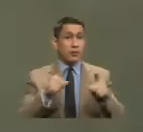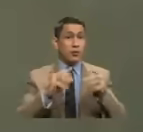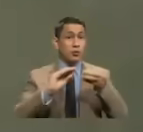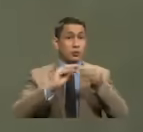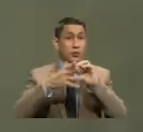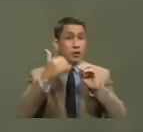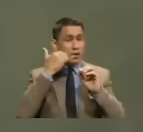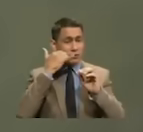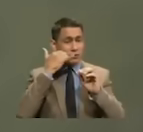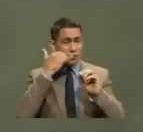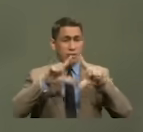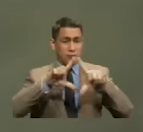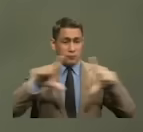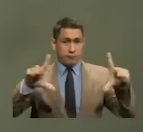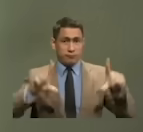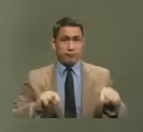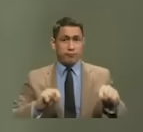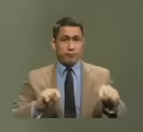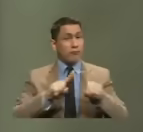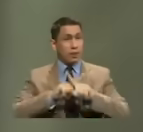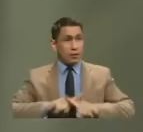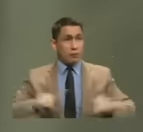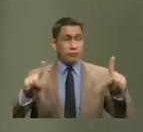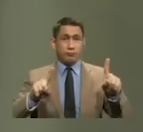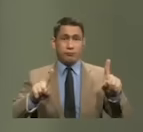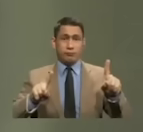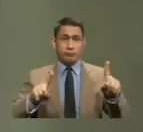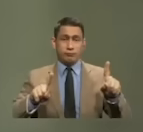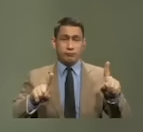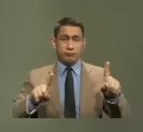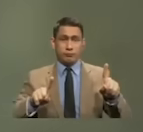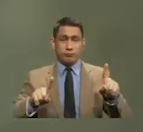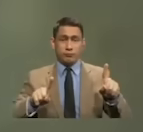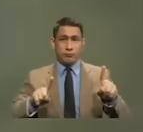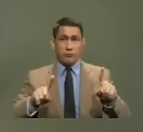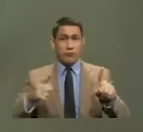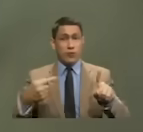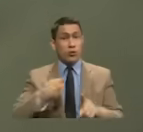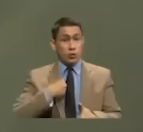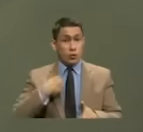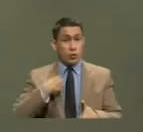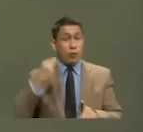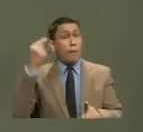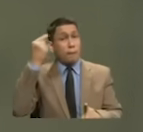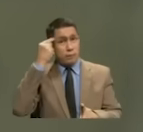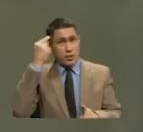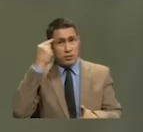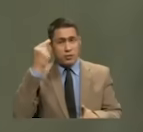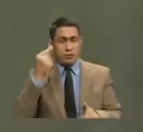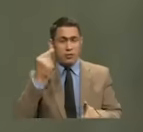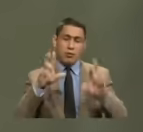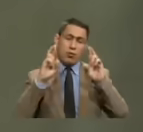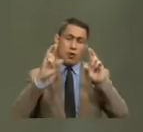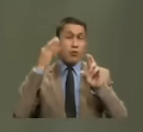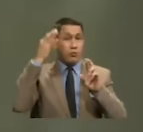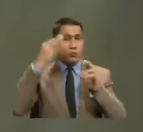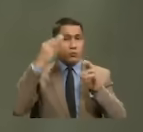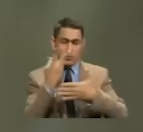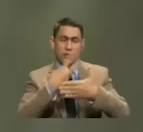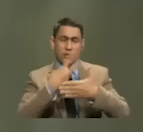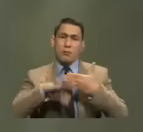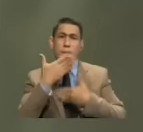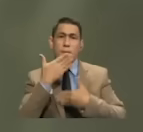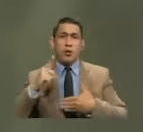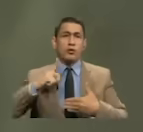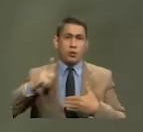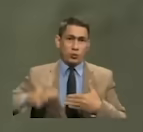098-149-2888. Se me derrumba todo cuando ya siento los pies sobre la tierra y sé que mi hijo, o sea, cuando él duerme en las noches yo lo toco porque parece que no